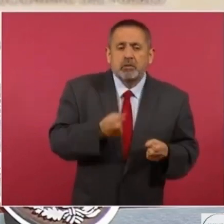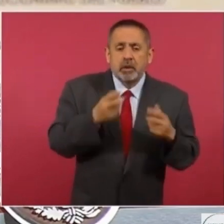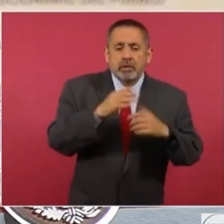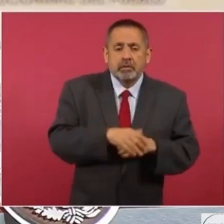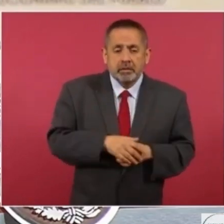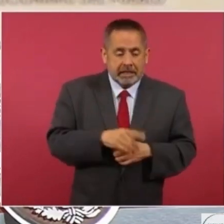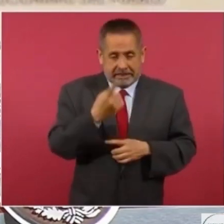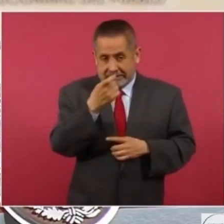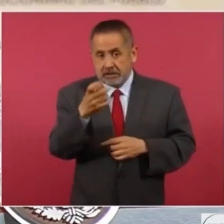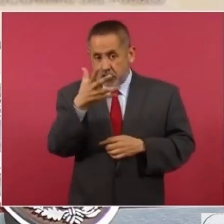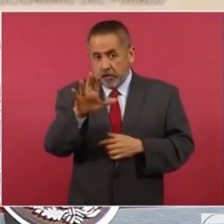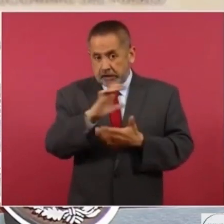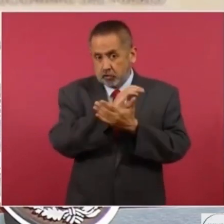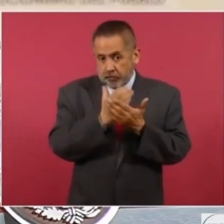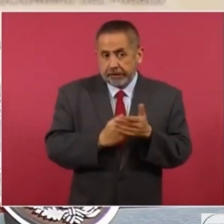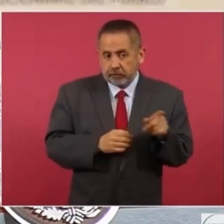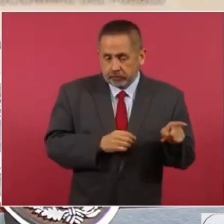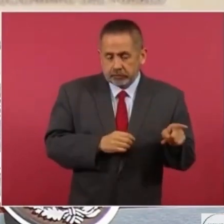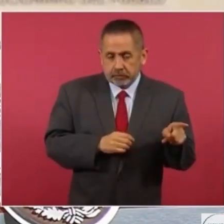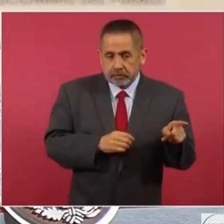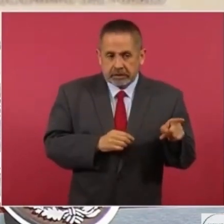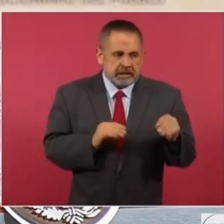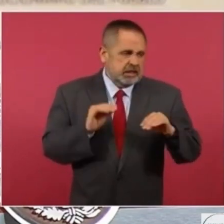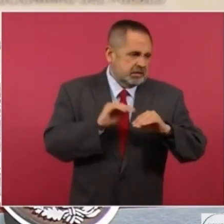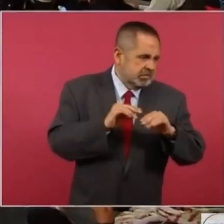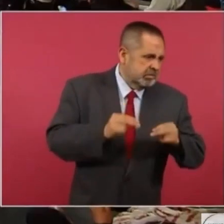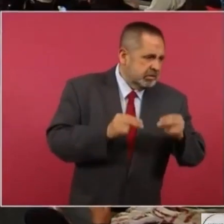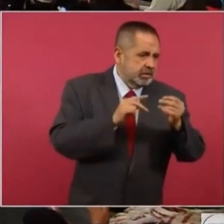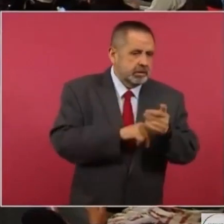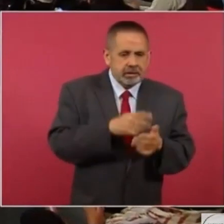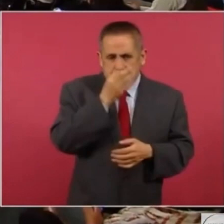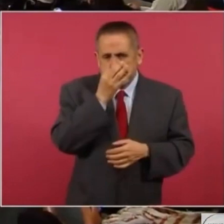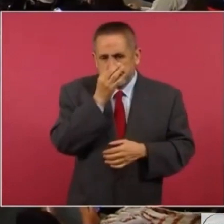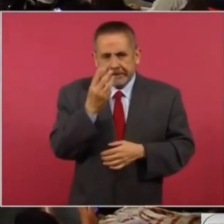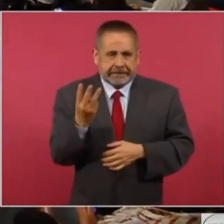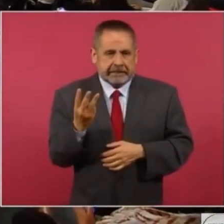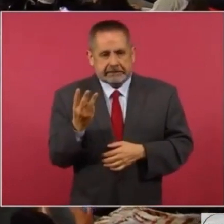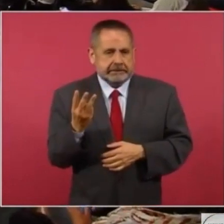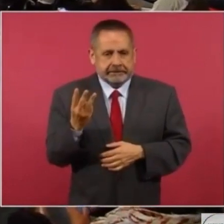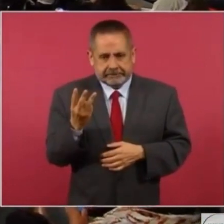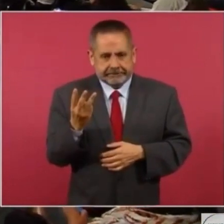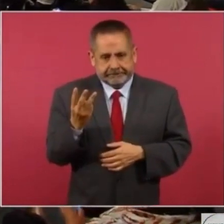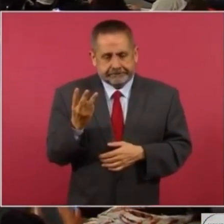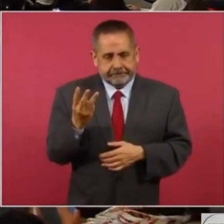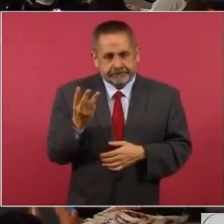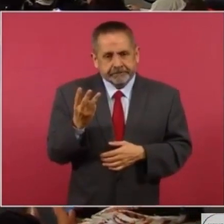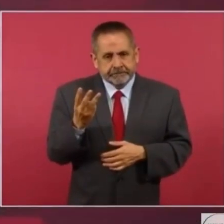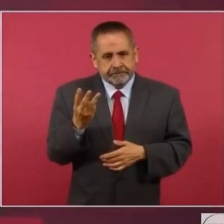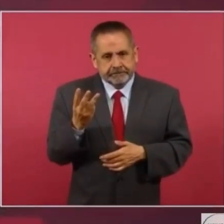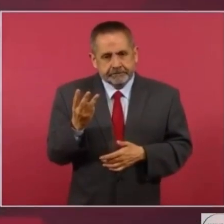y están invirtiendo? En 3.